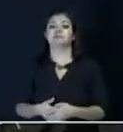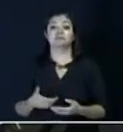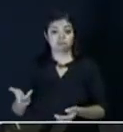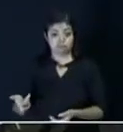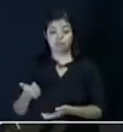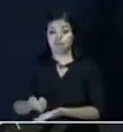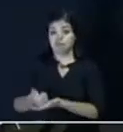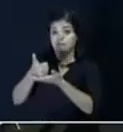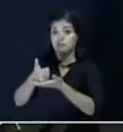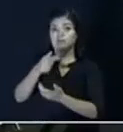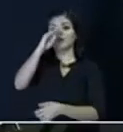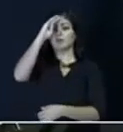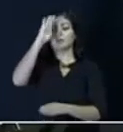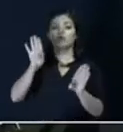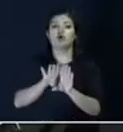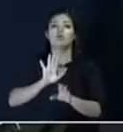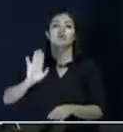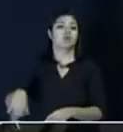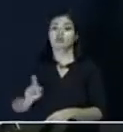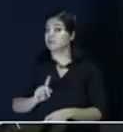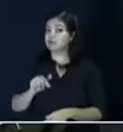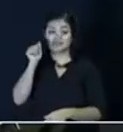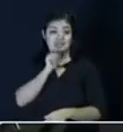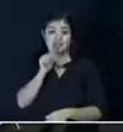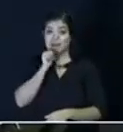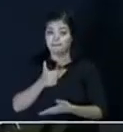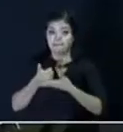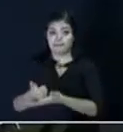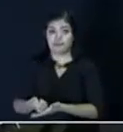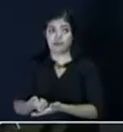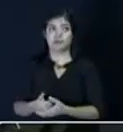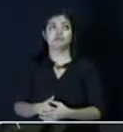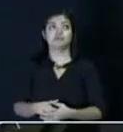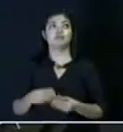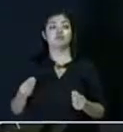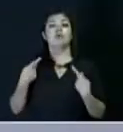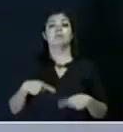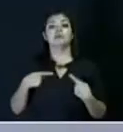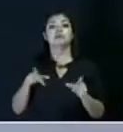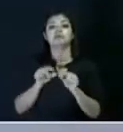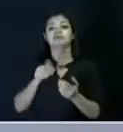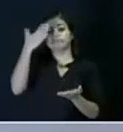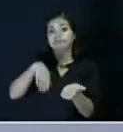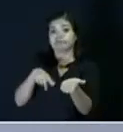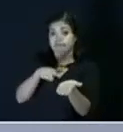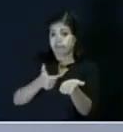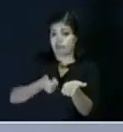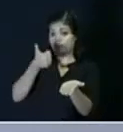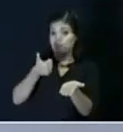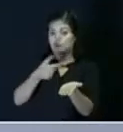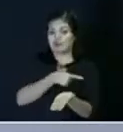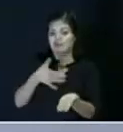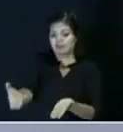así, no es de otra manera, ¿va? La ayuda es así, perdón, y no así. Y mucha gente nomás lo que sabe hacer es así. Pero hay que hacer